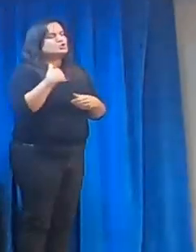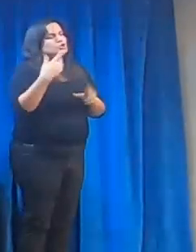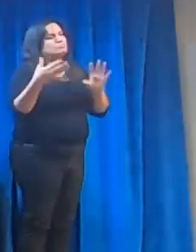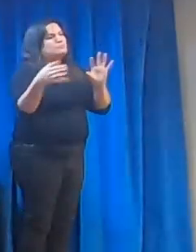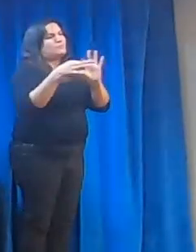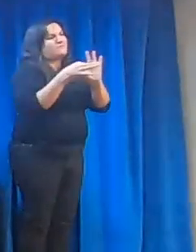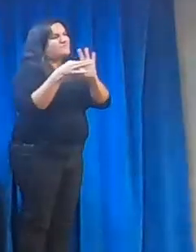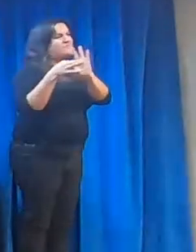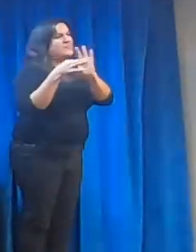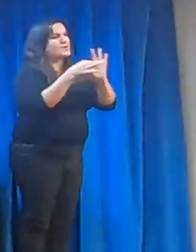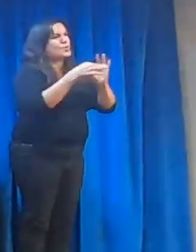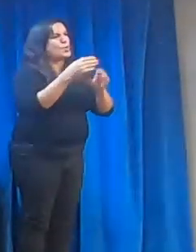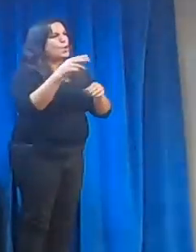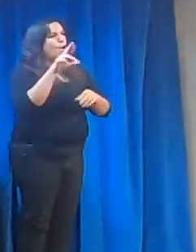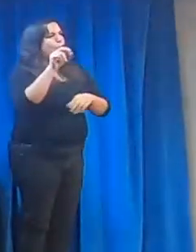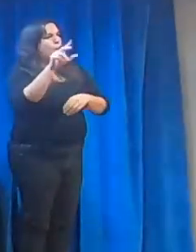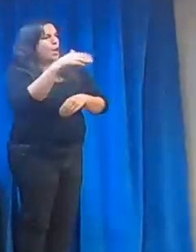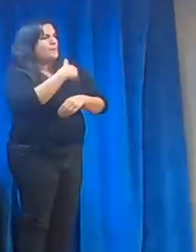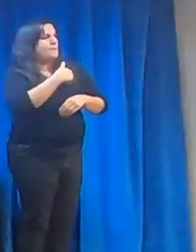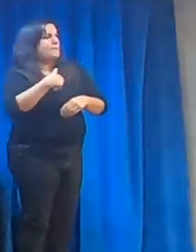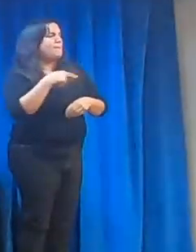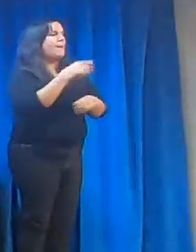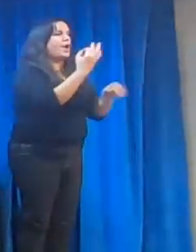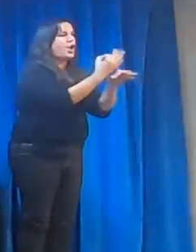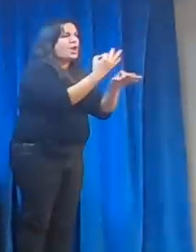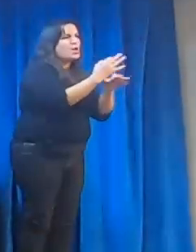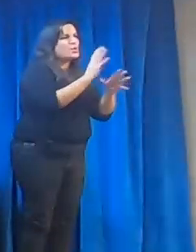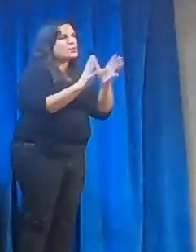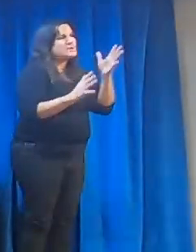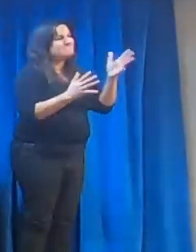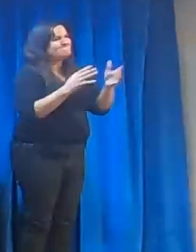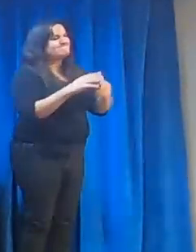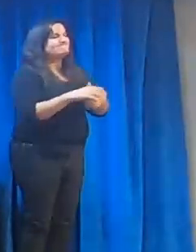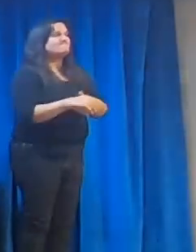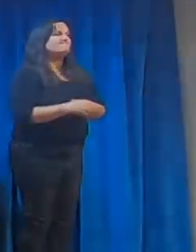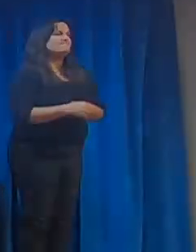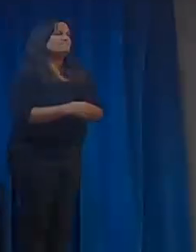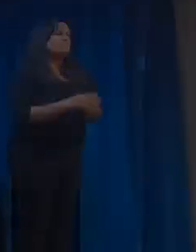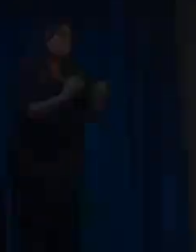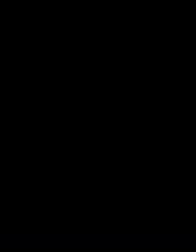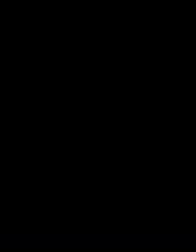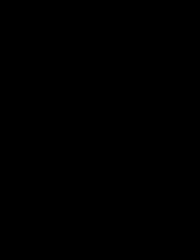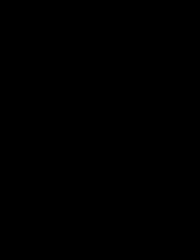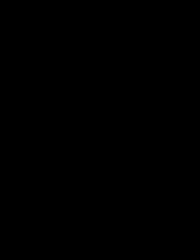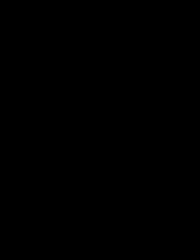pero puede prescindir de eso, ¿no? Bueno, eso es lo que.